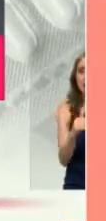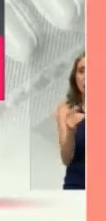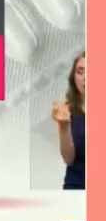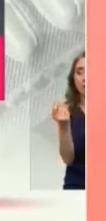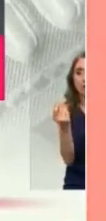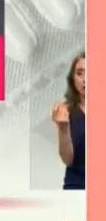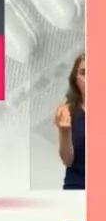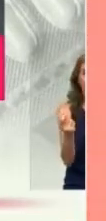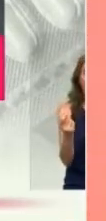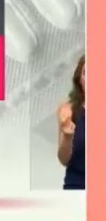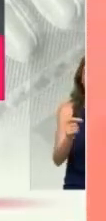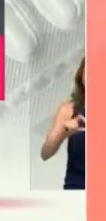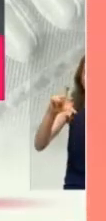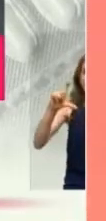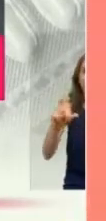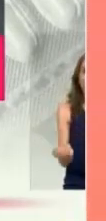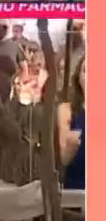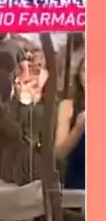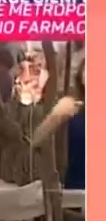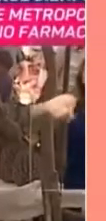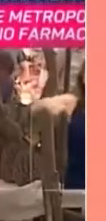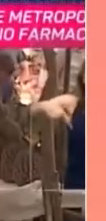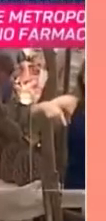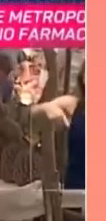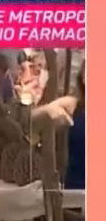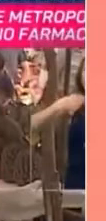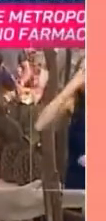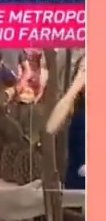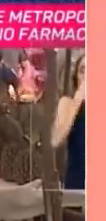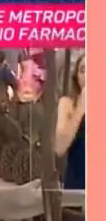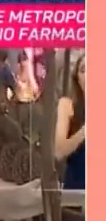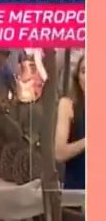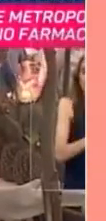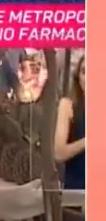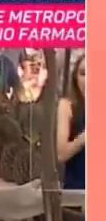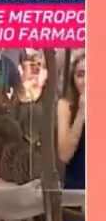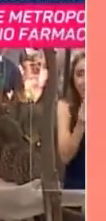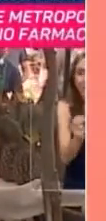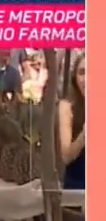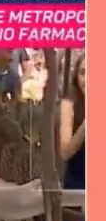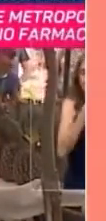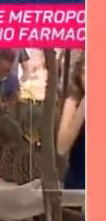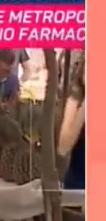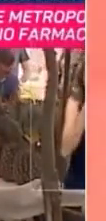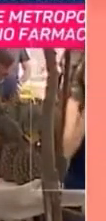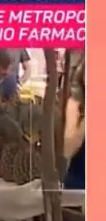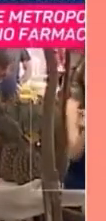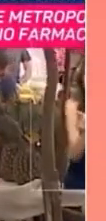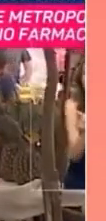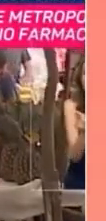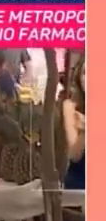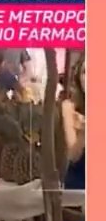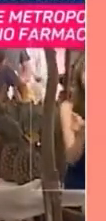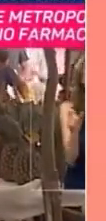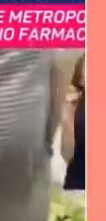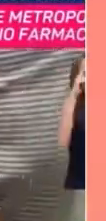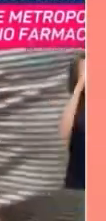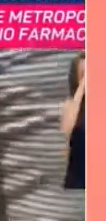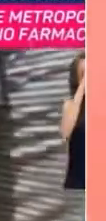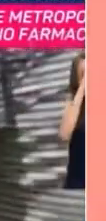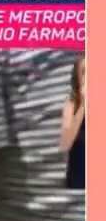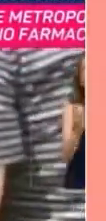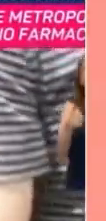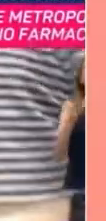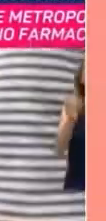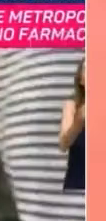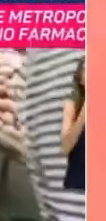se determinó hace mucho tiempo con fiscalización eficaz. Pero algo ocurre que cada cierto tiempo